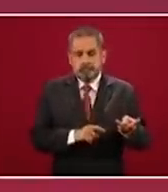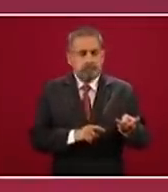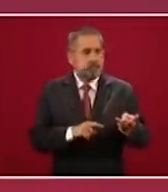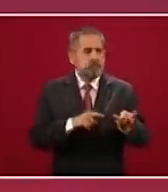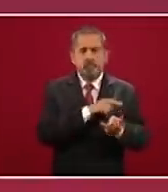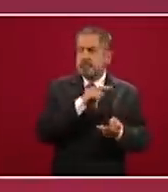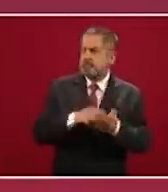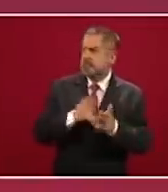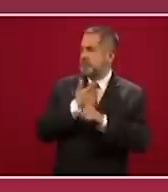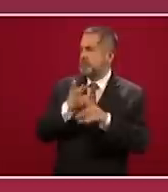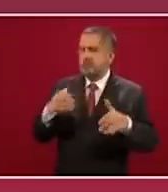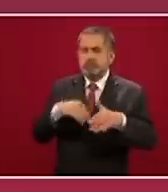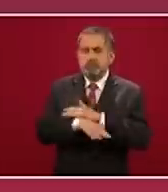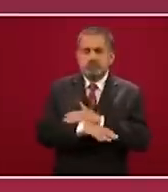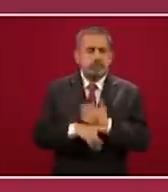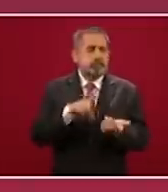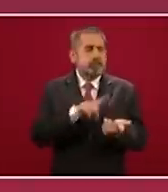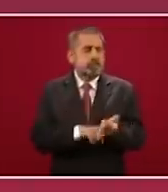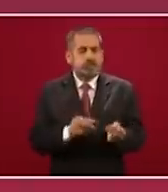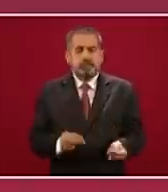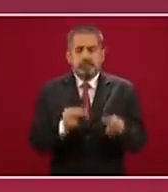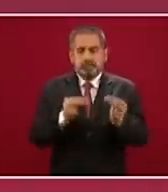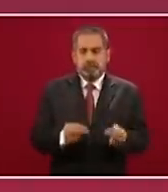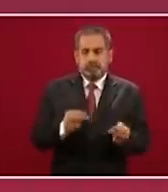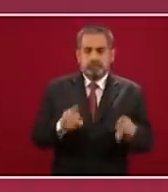públicos que se convierten en plazas comerciales